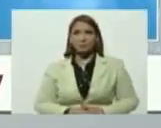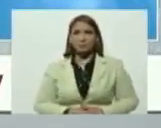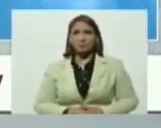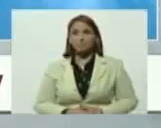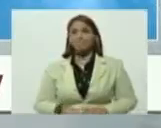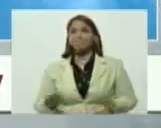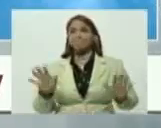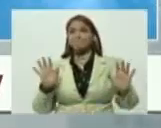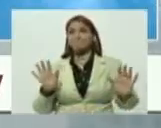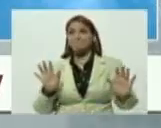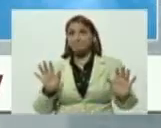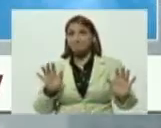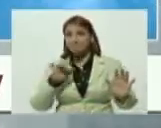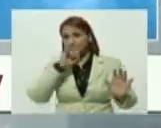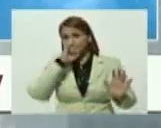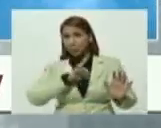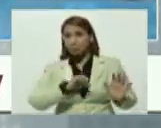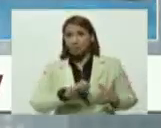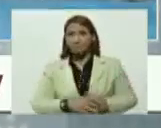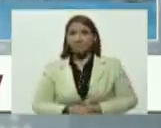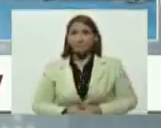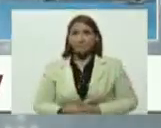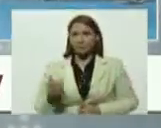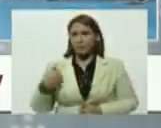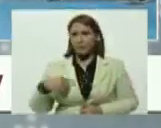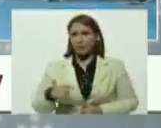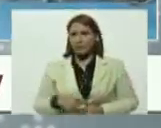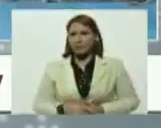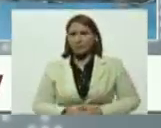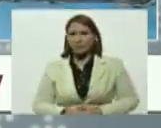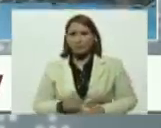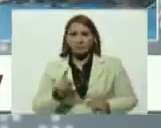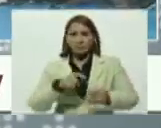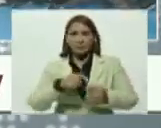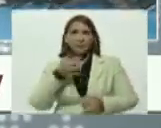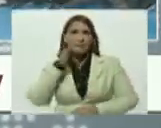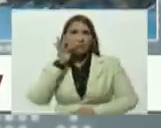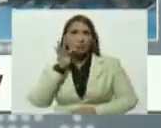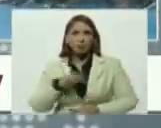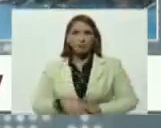Ah, me gusta. Los que tengan cuenta en Facebook,